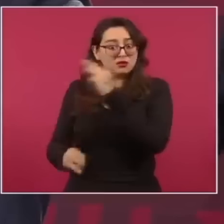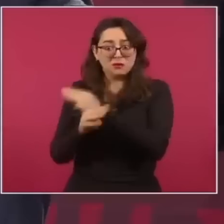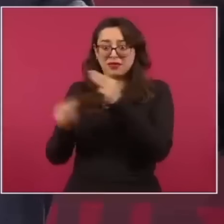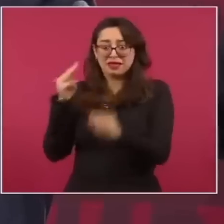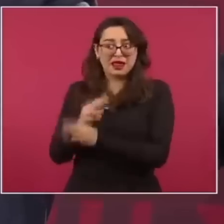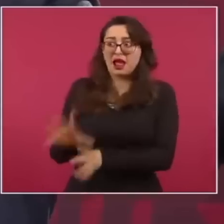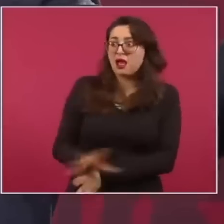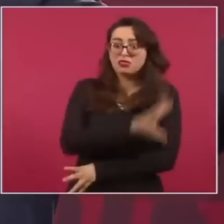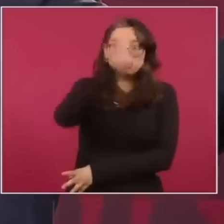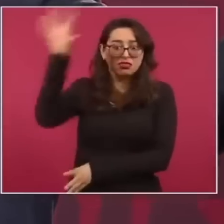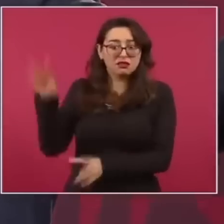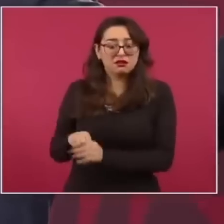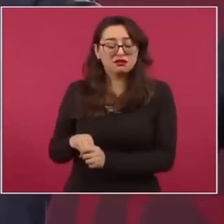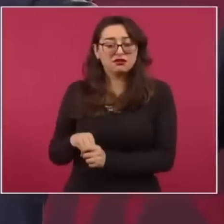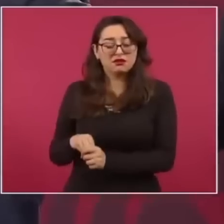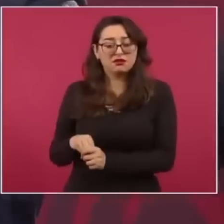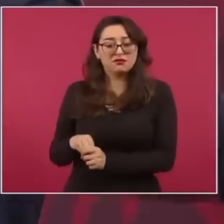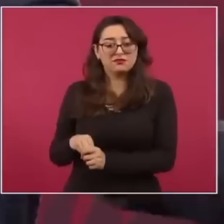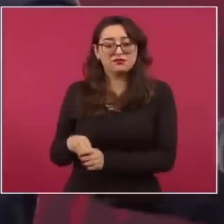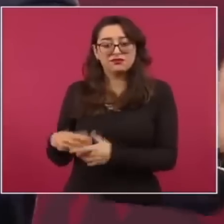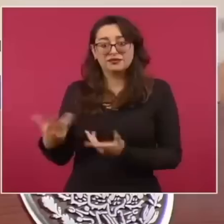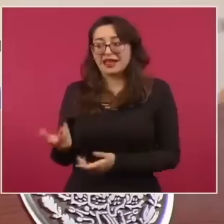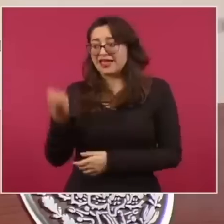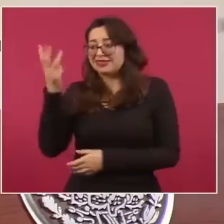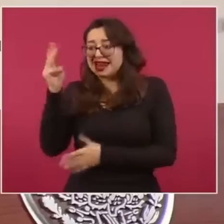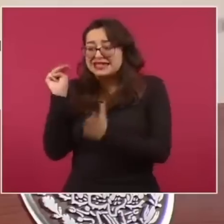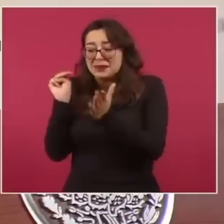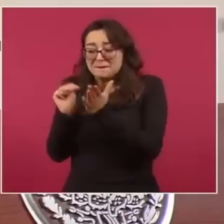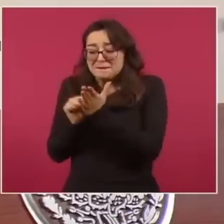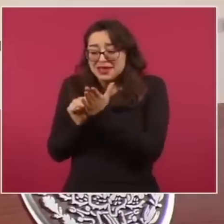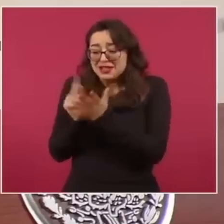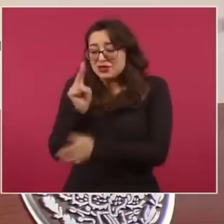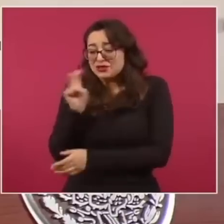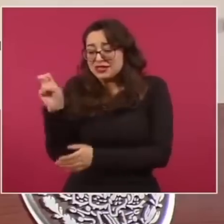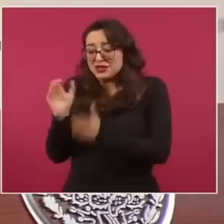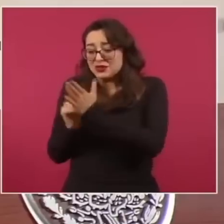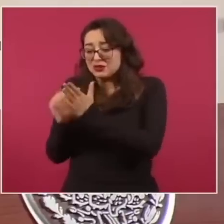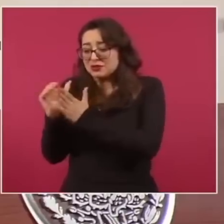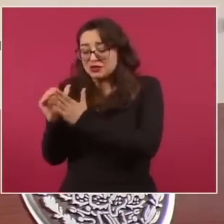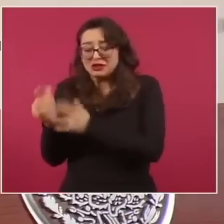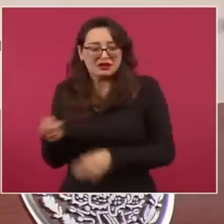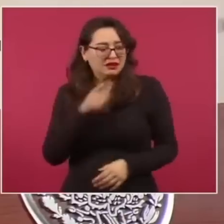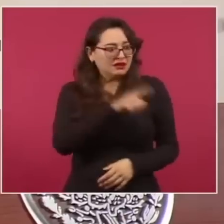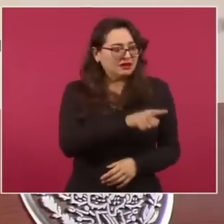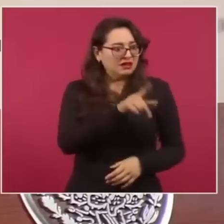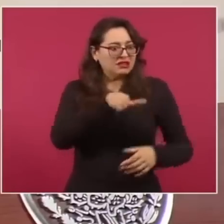completo, 20 mil millones son cinco o seis